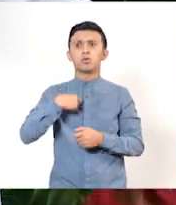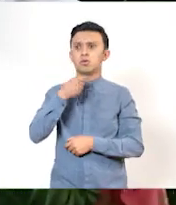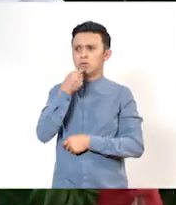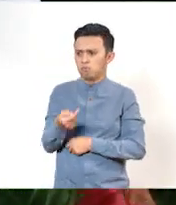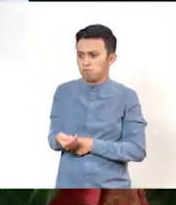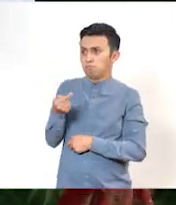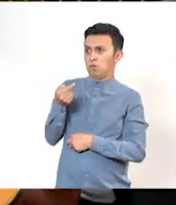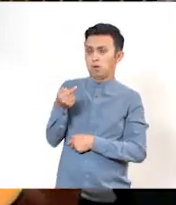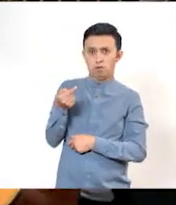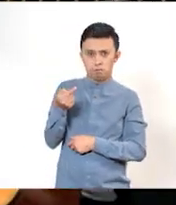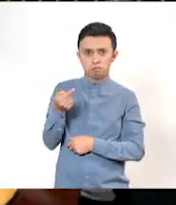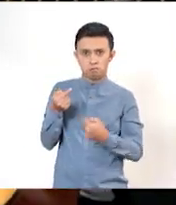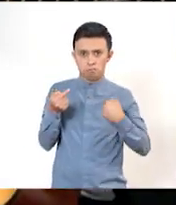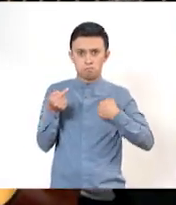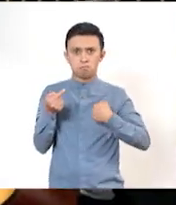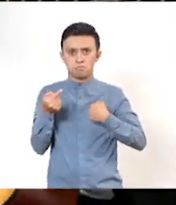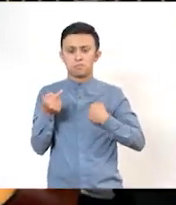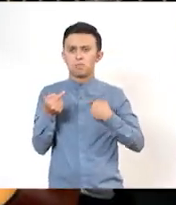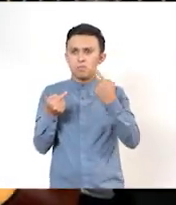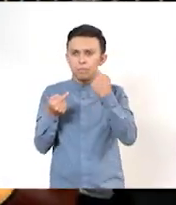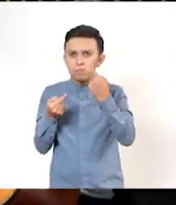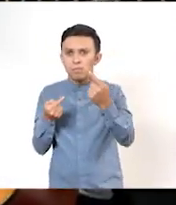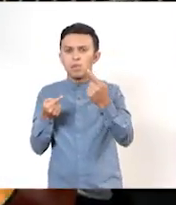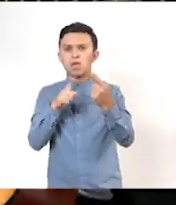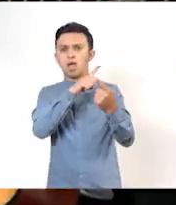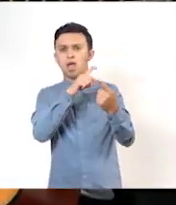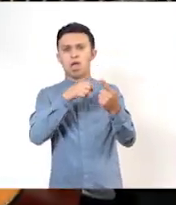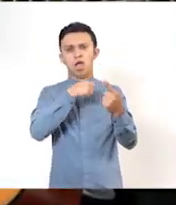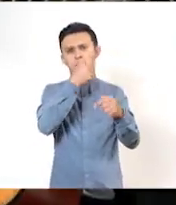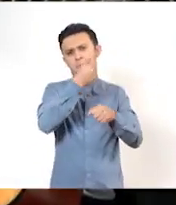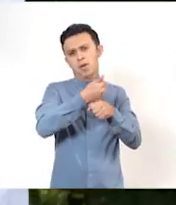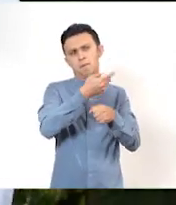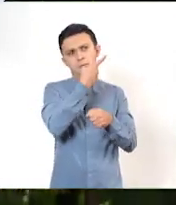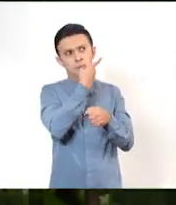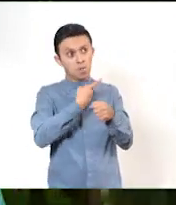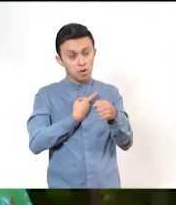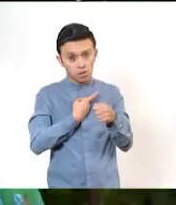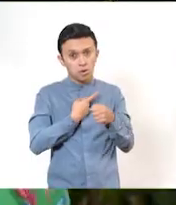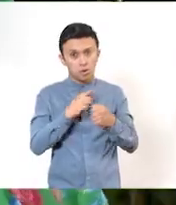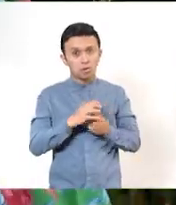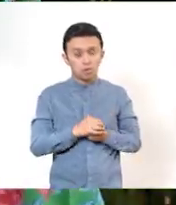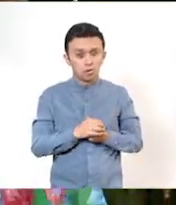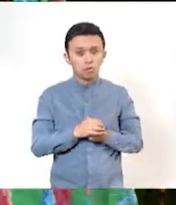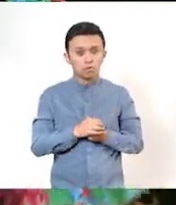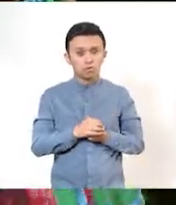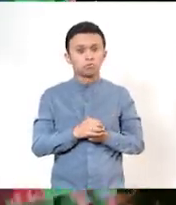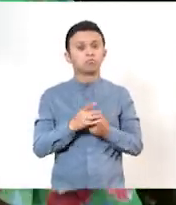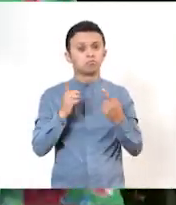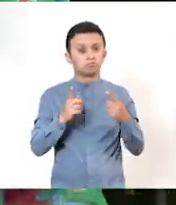Cuando yo estaba chiquillo, mi viejito me decía,